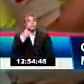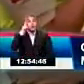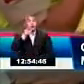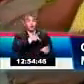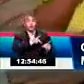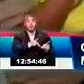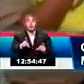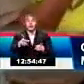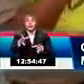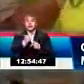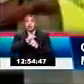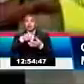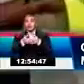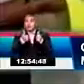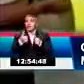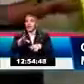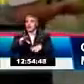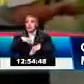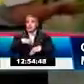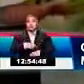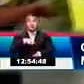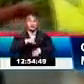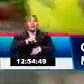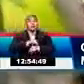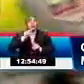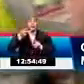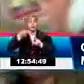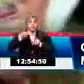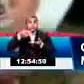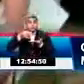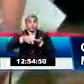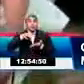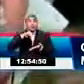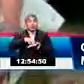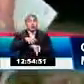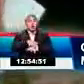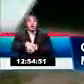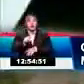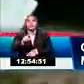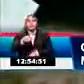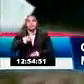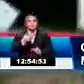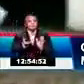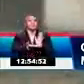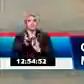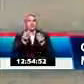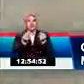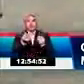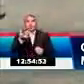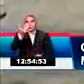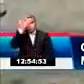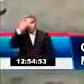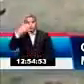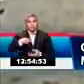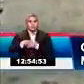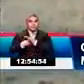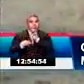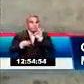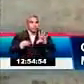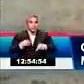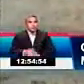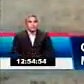las medidas de bioseguridad. Quevedo es el segundo cantón en la provincia de Los Ríos donde se reporta el mayor número de casos de